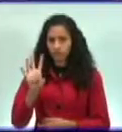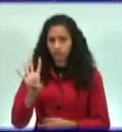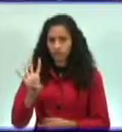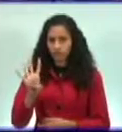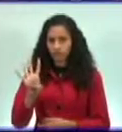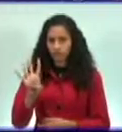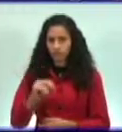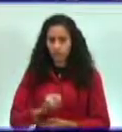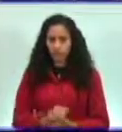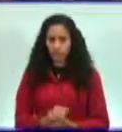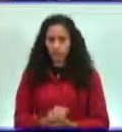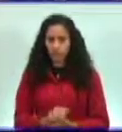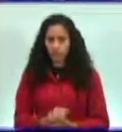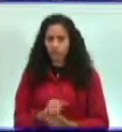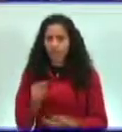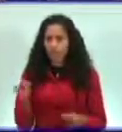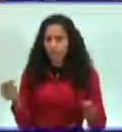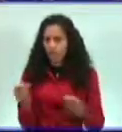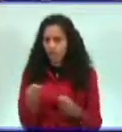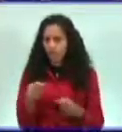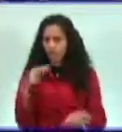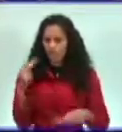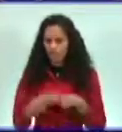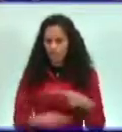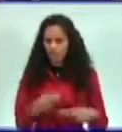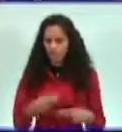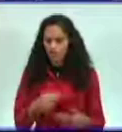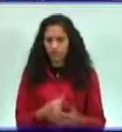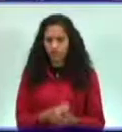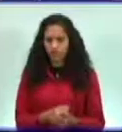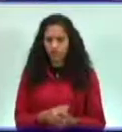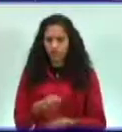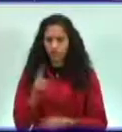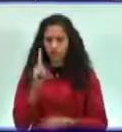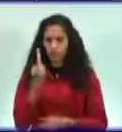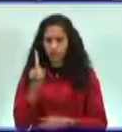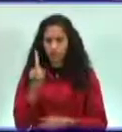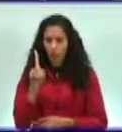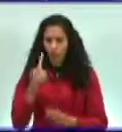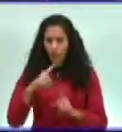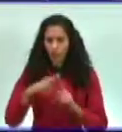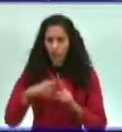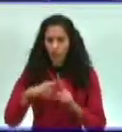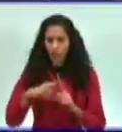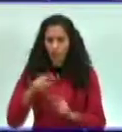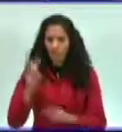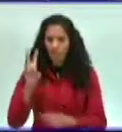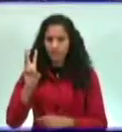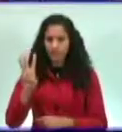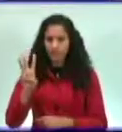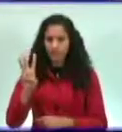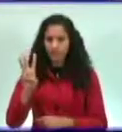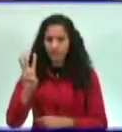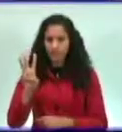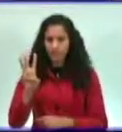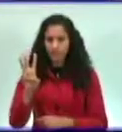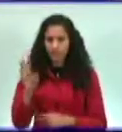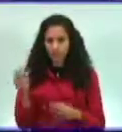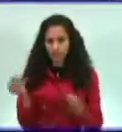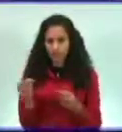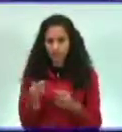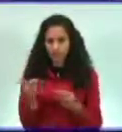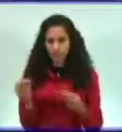y cuatro. ¿Qué igualdad se ha formado? 1 más 3